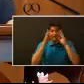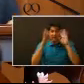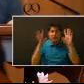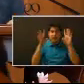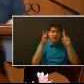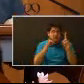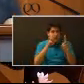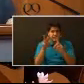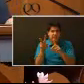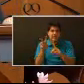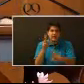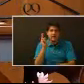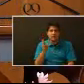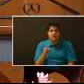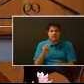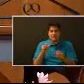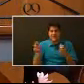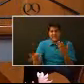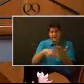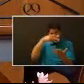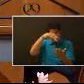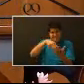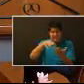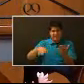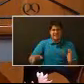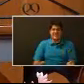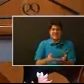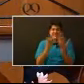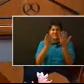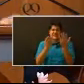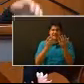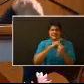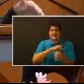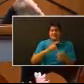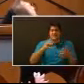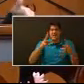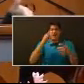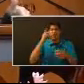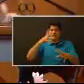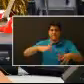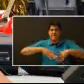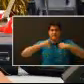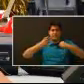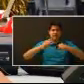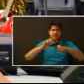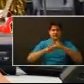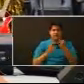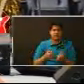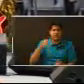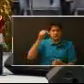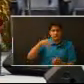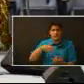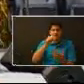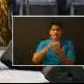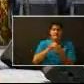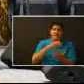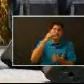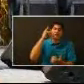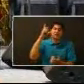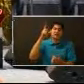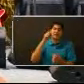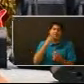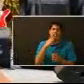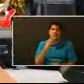alertas, levántense, sean vigorosos, sean hombres fuertes. Entonces, hoy pidámosle al Señor, hermano, pidámosle